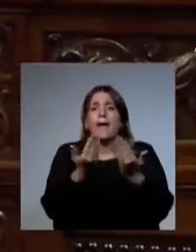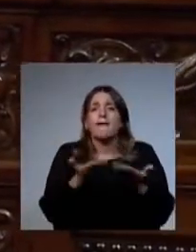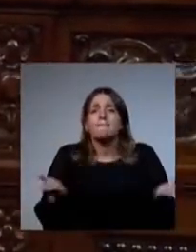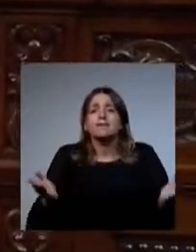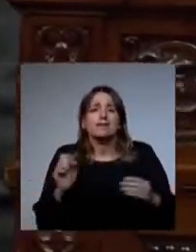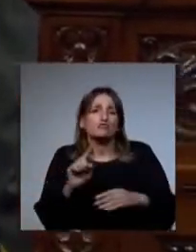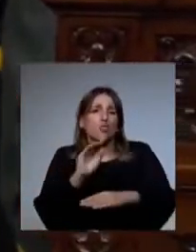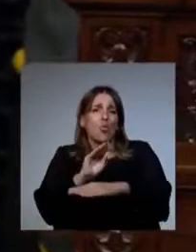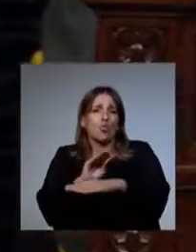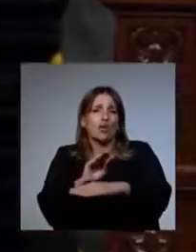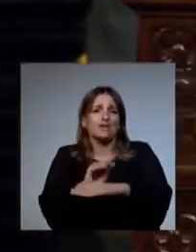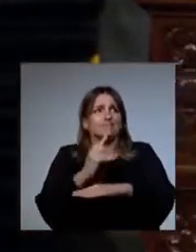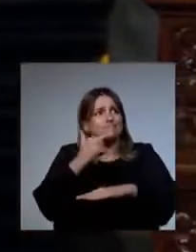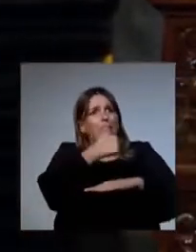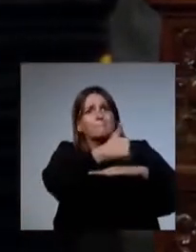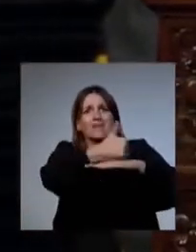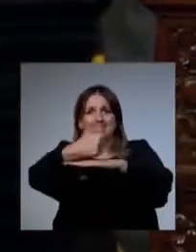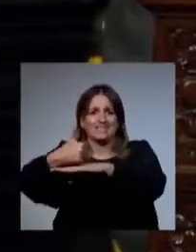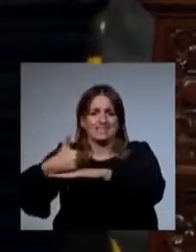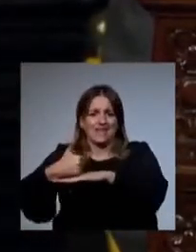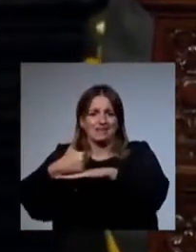empezaron sus cursos de manera presencial.